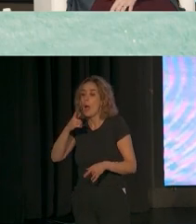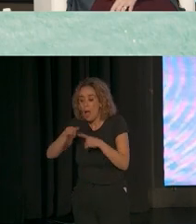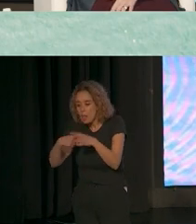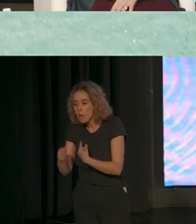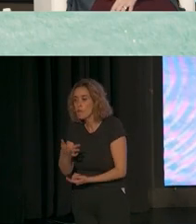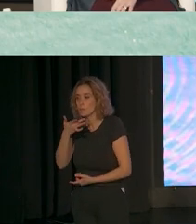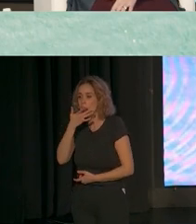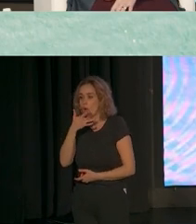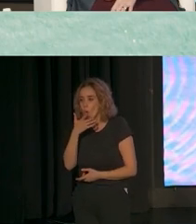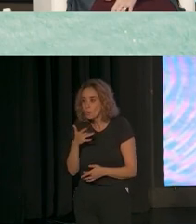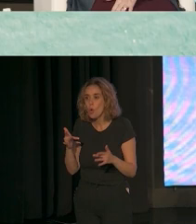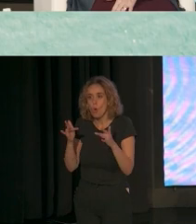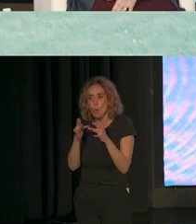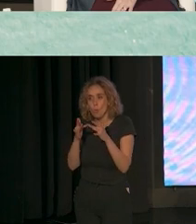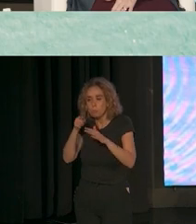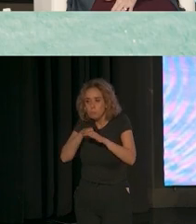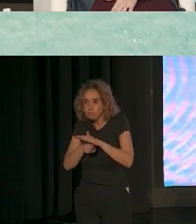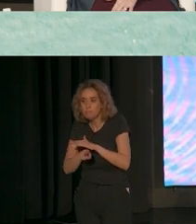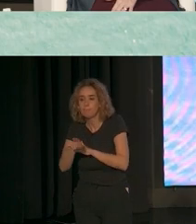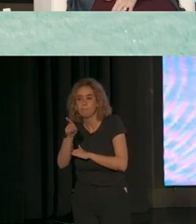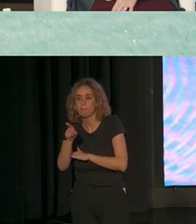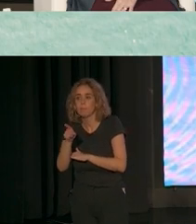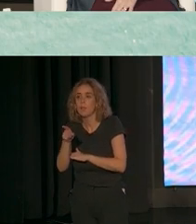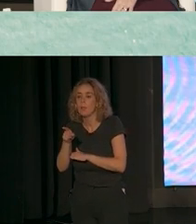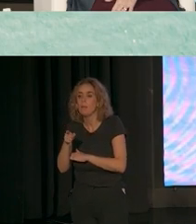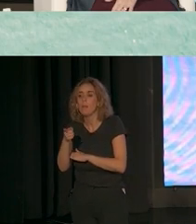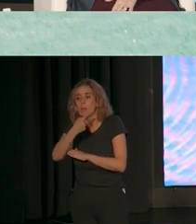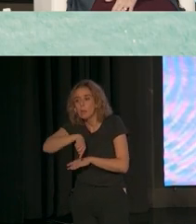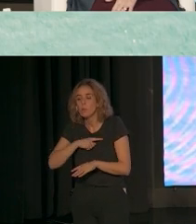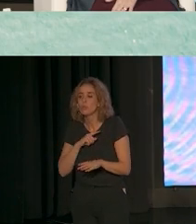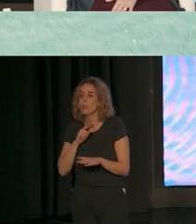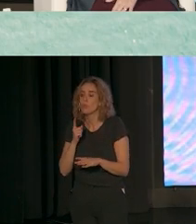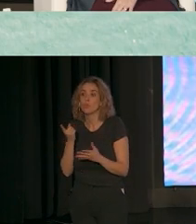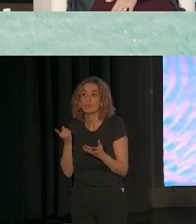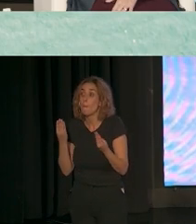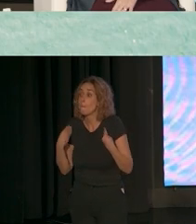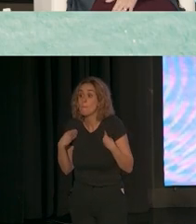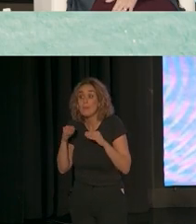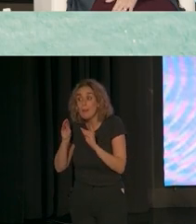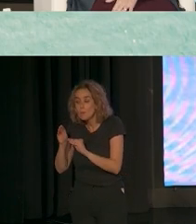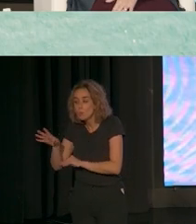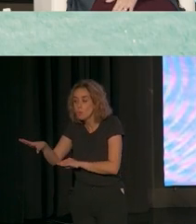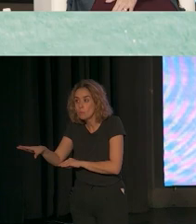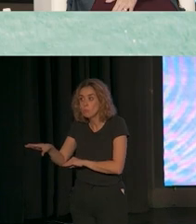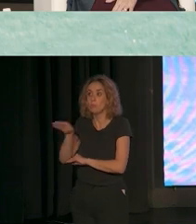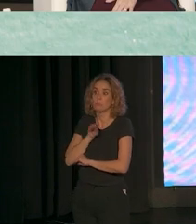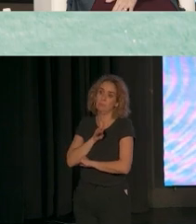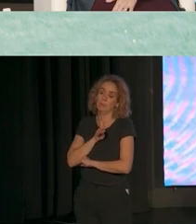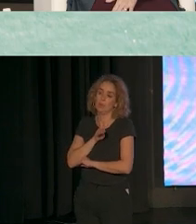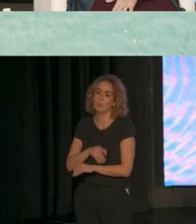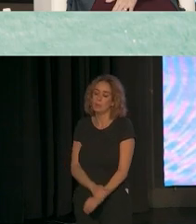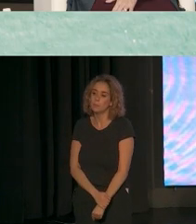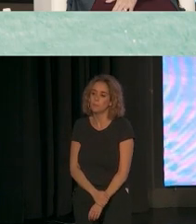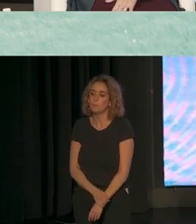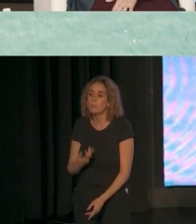la familia, que desarrollemos una relación con ellos y que entendamos la totalidad de la vida que ellos viven